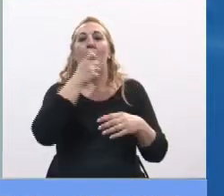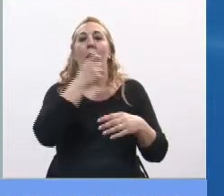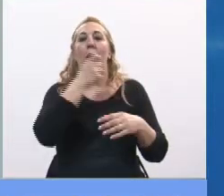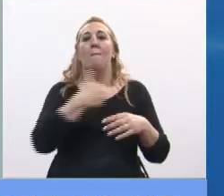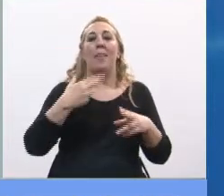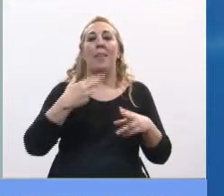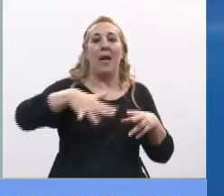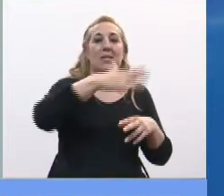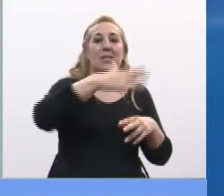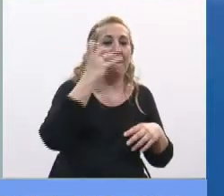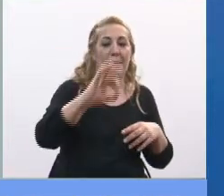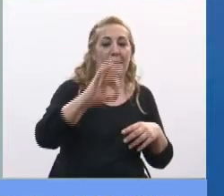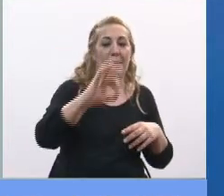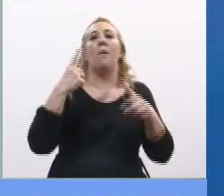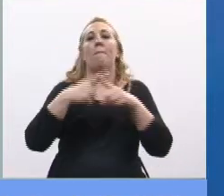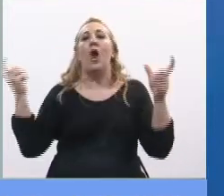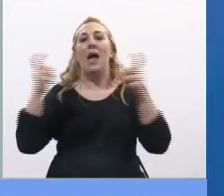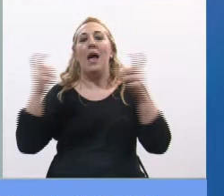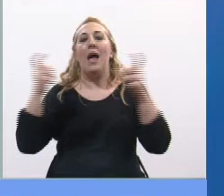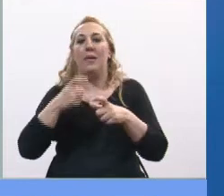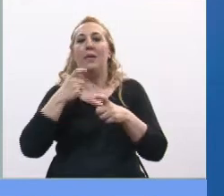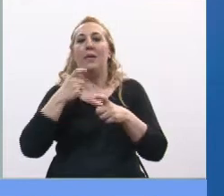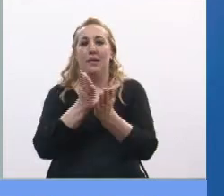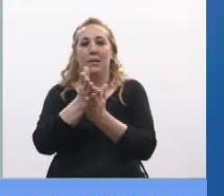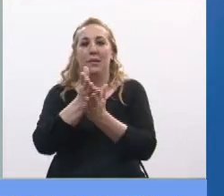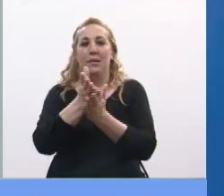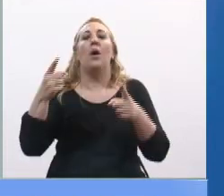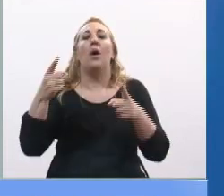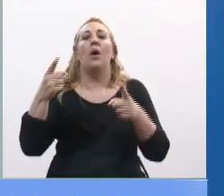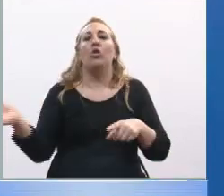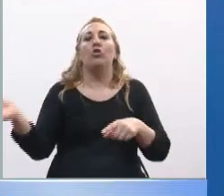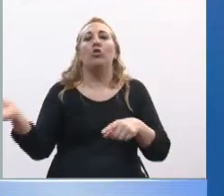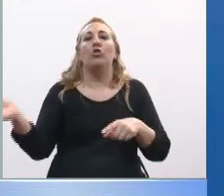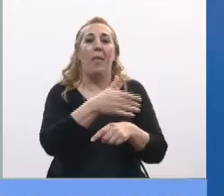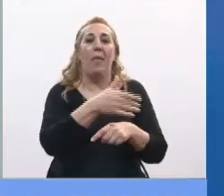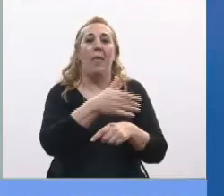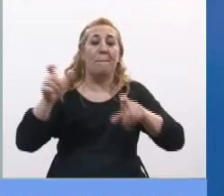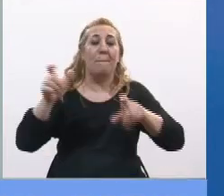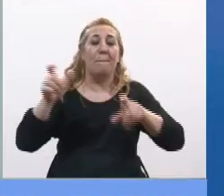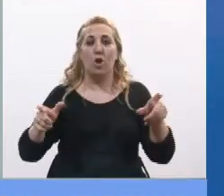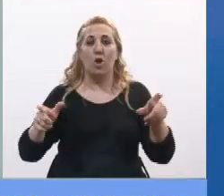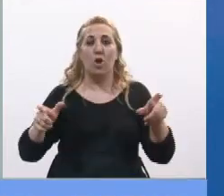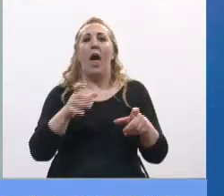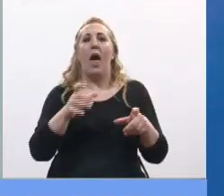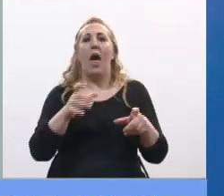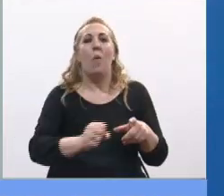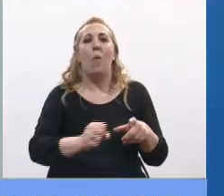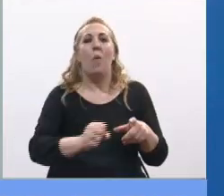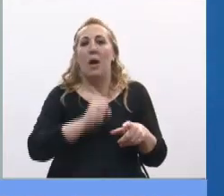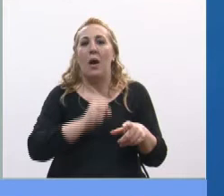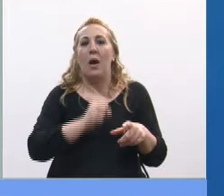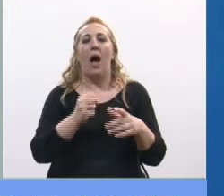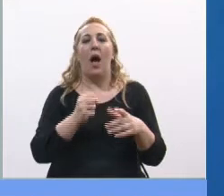CELS, por la Asamblea Permanente, por todas y de todos aquellos que fueron la resistencia en los primeros